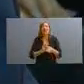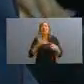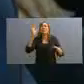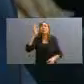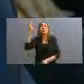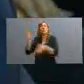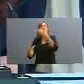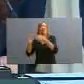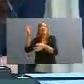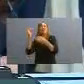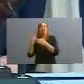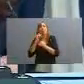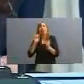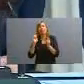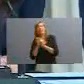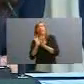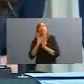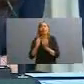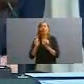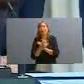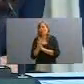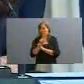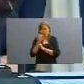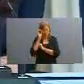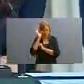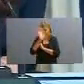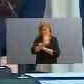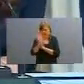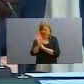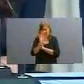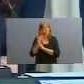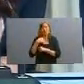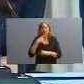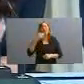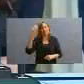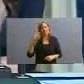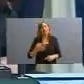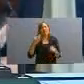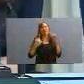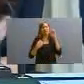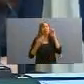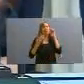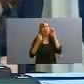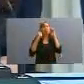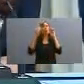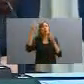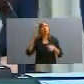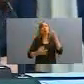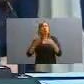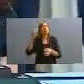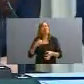justicia era una excusa, que se olviden. Yo quiero en serio una justicia